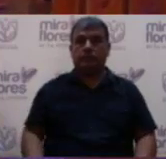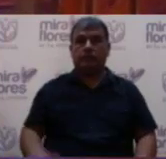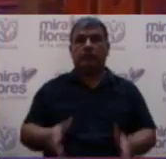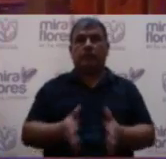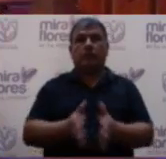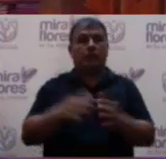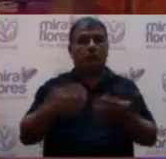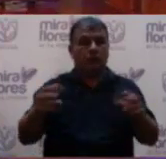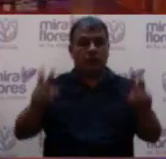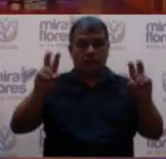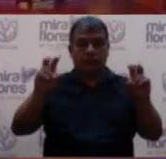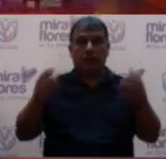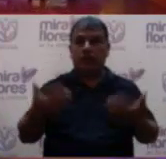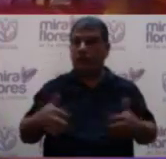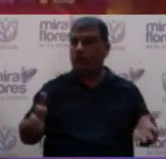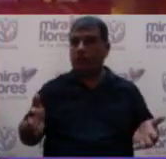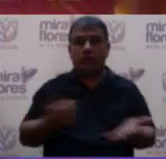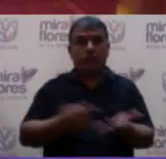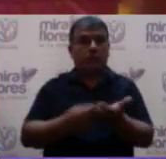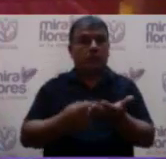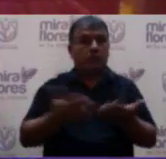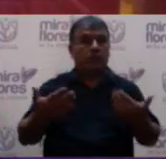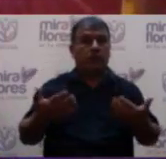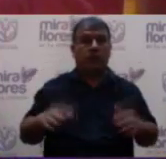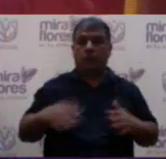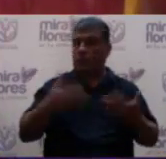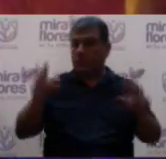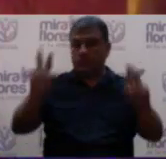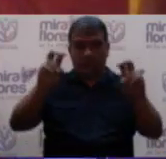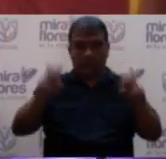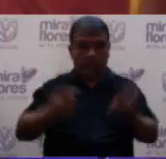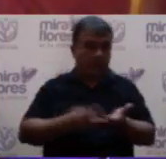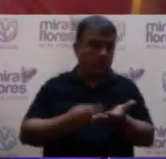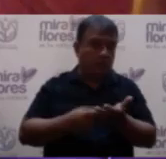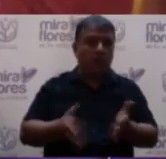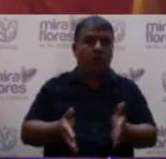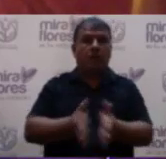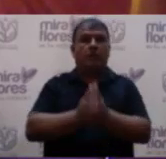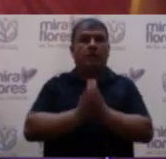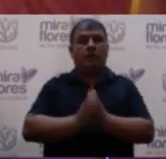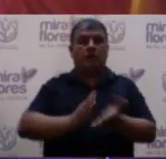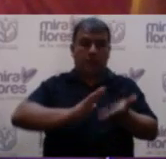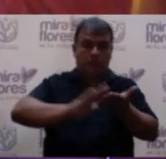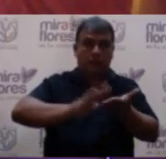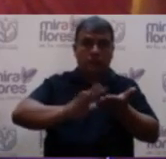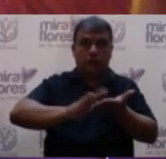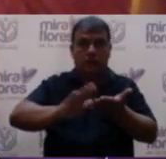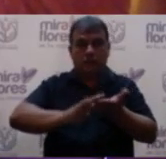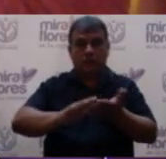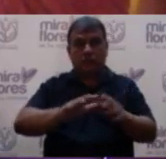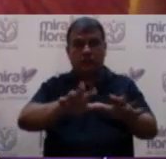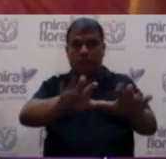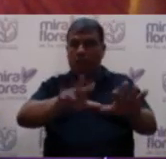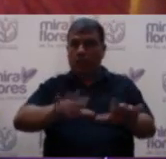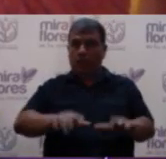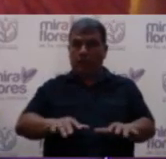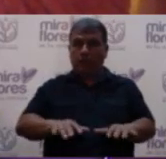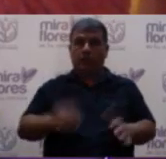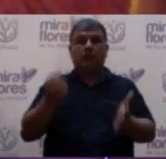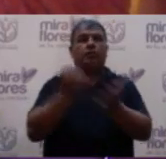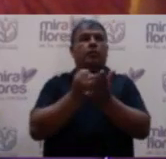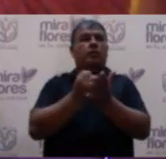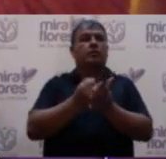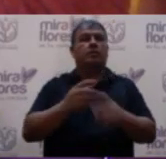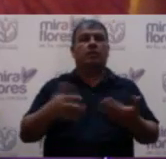Entendería que no tenemos más temas que tratar, ¿verdad? Es todo, señor alcalde. No habiendo más temas que tratar, voy a pedir la exoneración de la aprobación